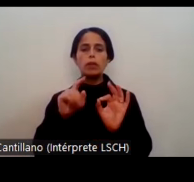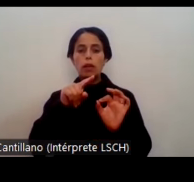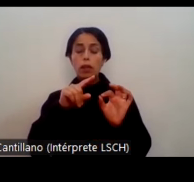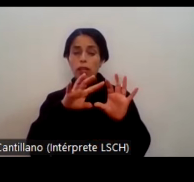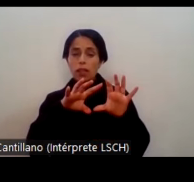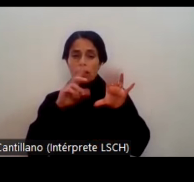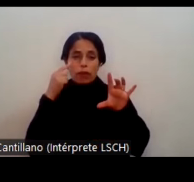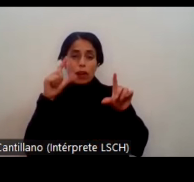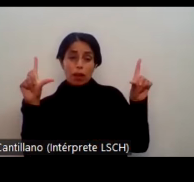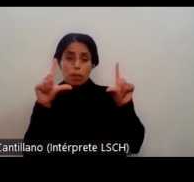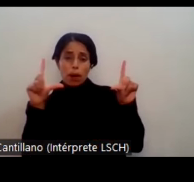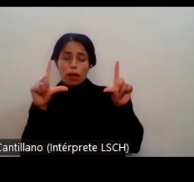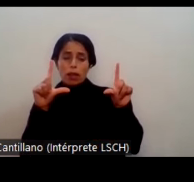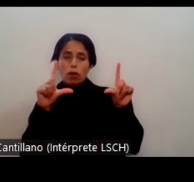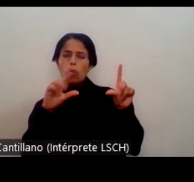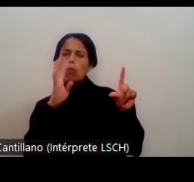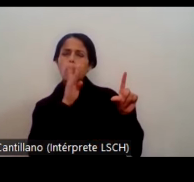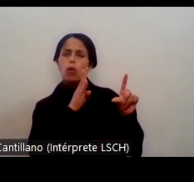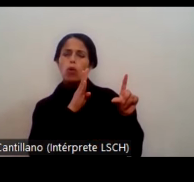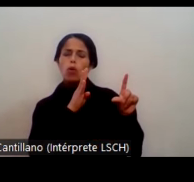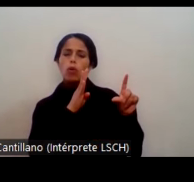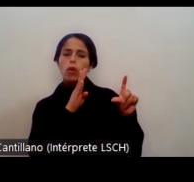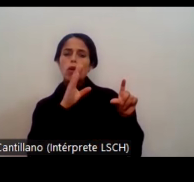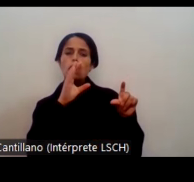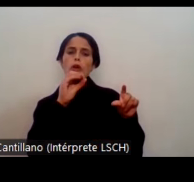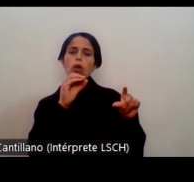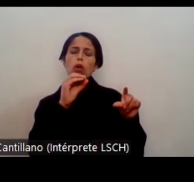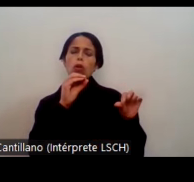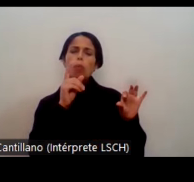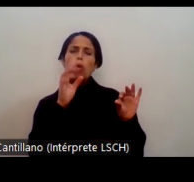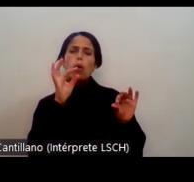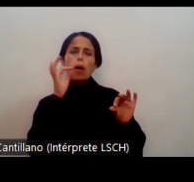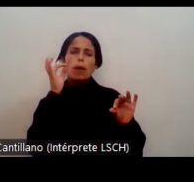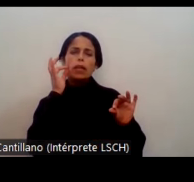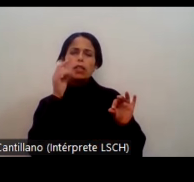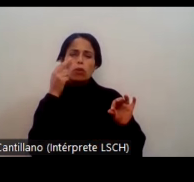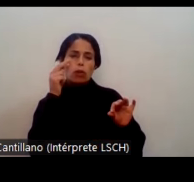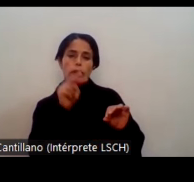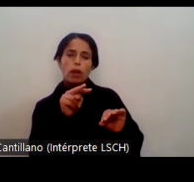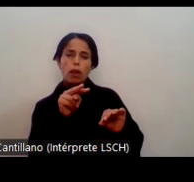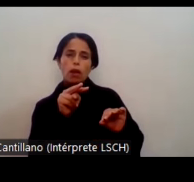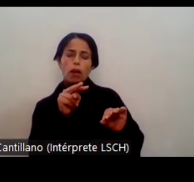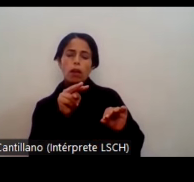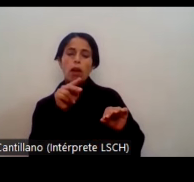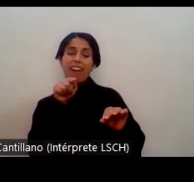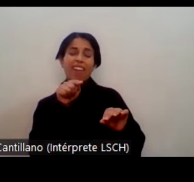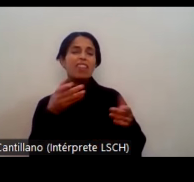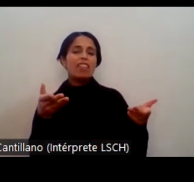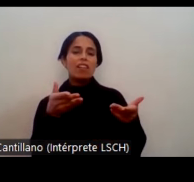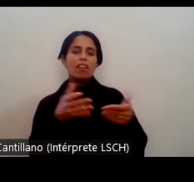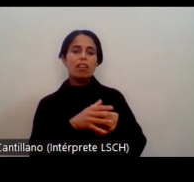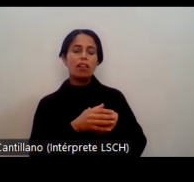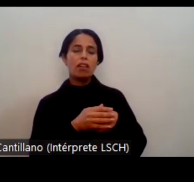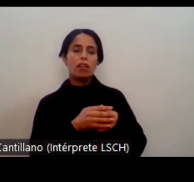o semióvalo color ocre. Es decir, aquí hubo